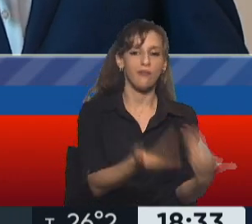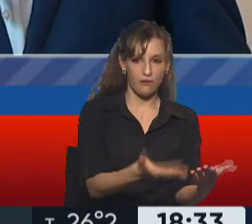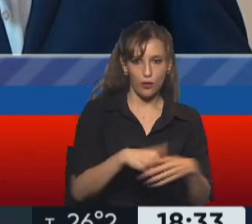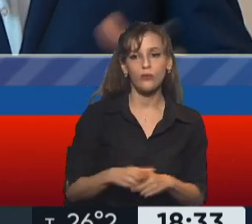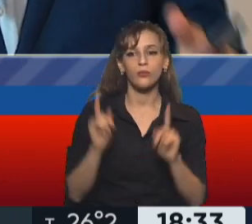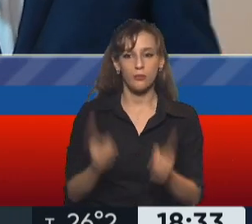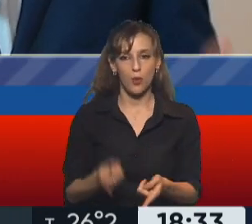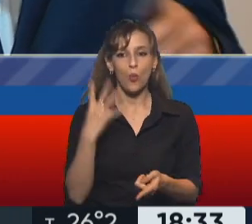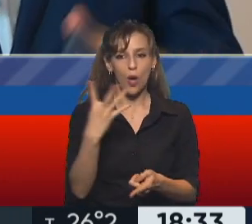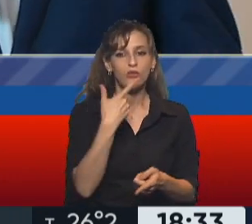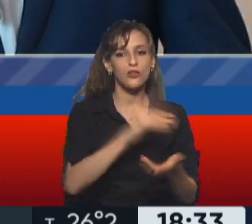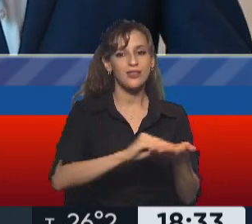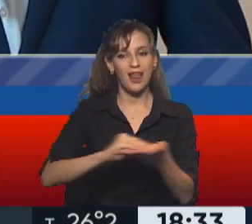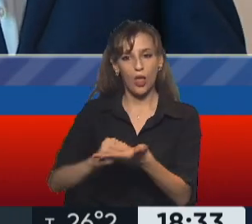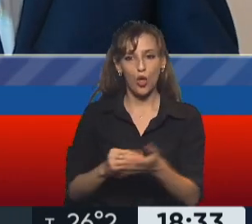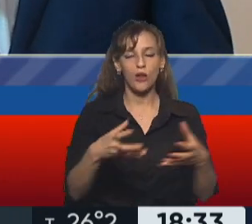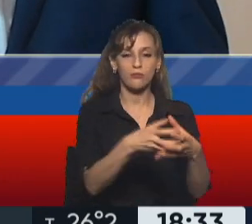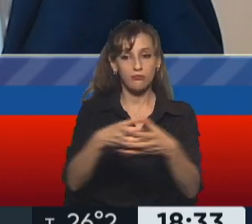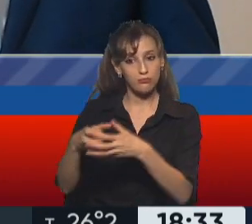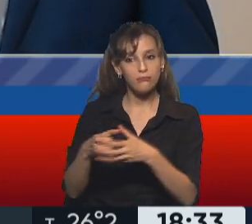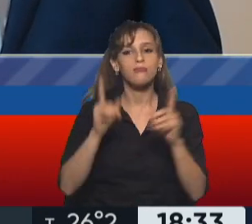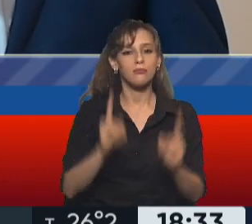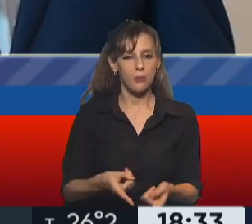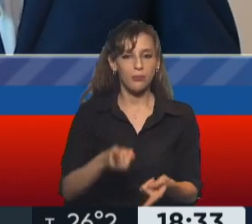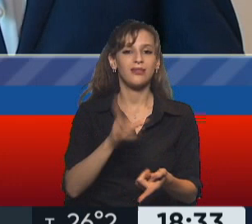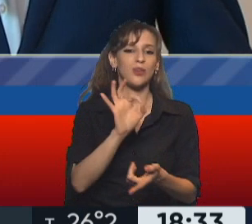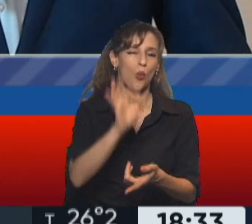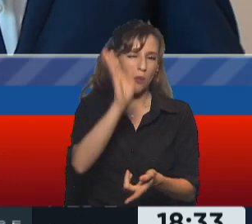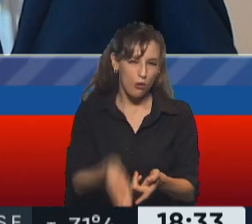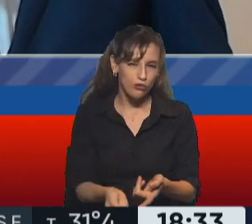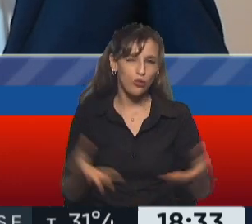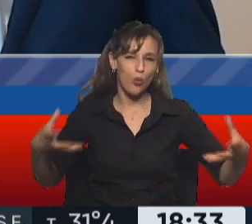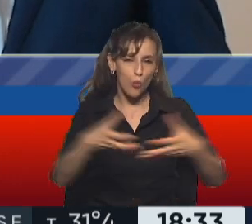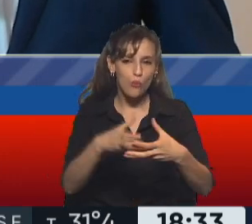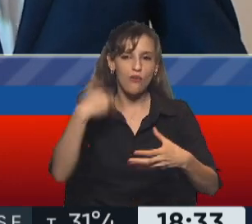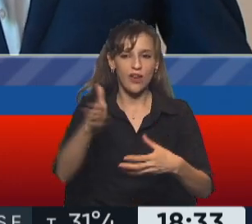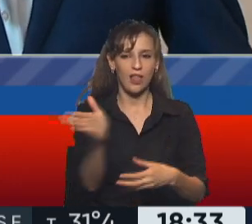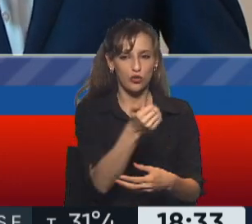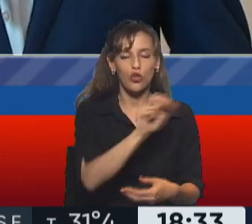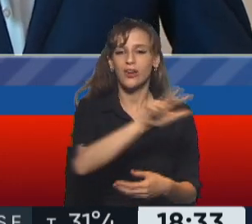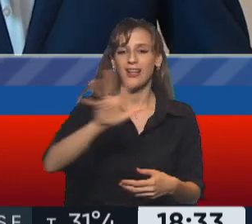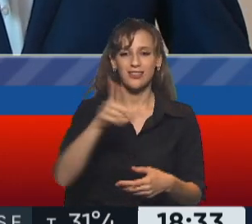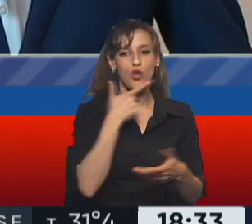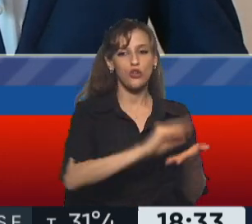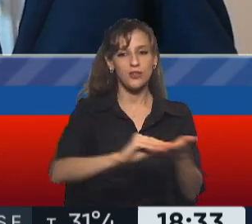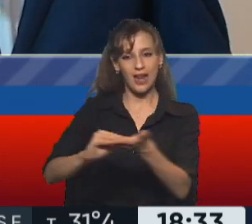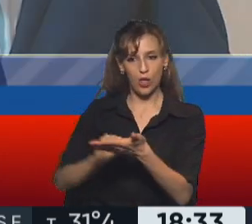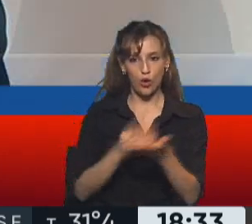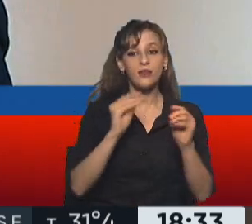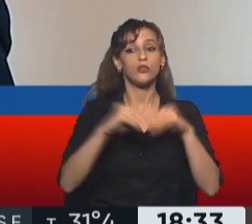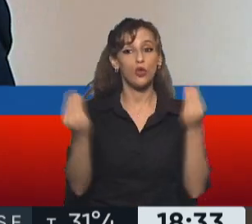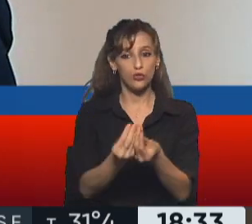partidos provinciales y al menos la mitad del bloque del Frente de Todos, que está compuesto por 35 senadores. Hay un total